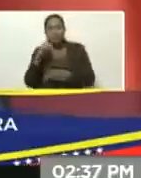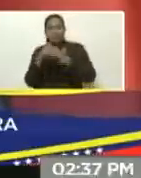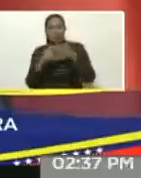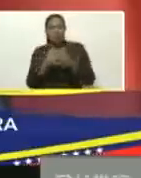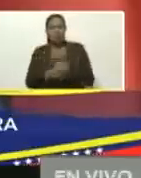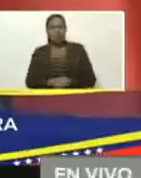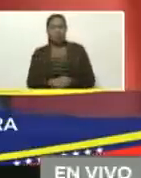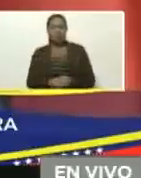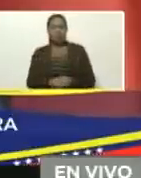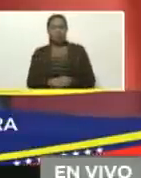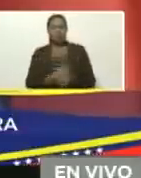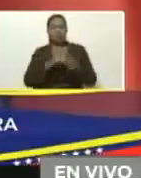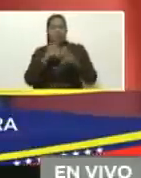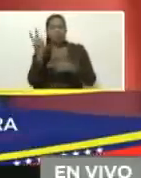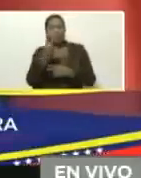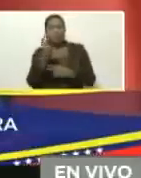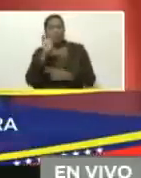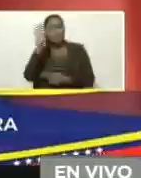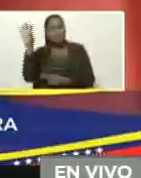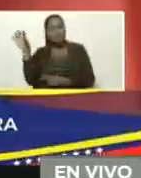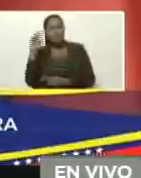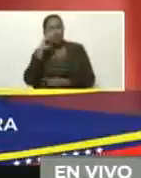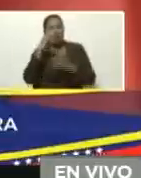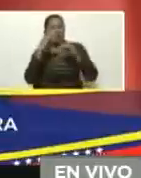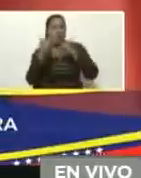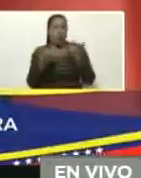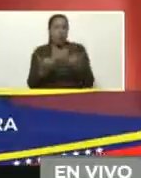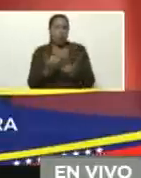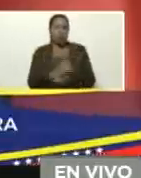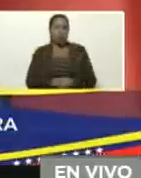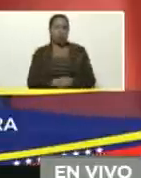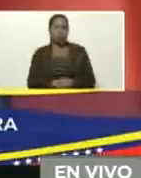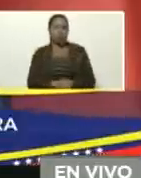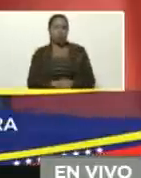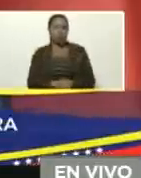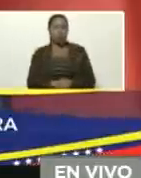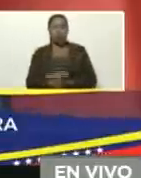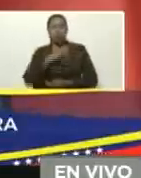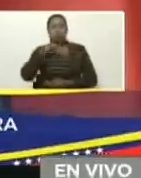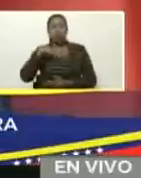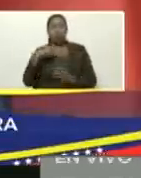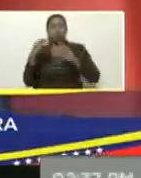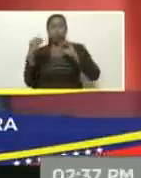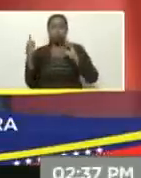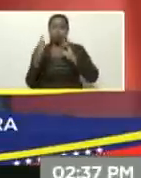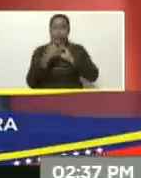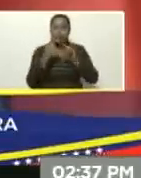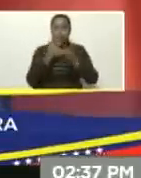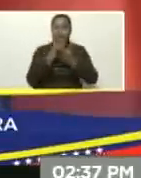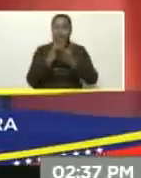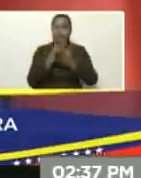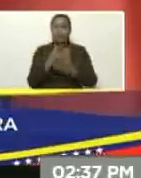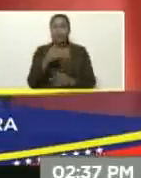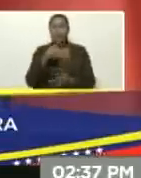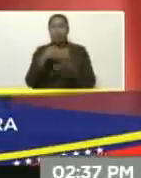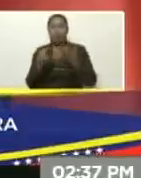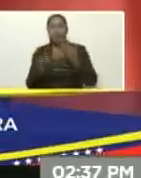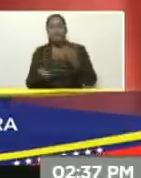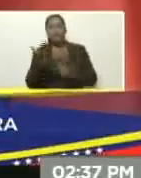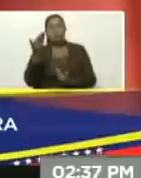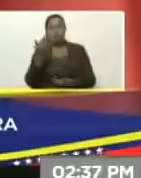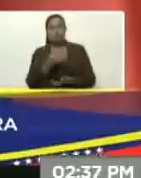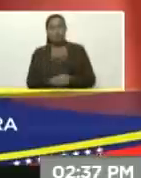las delegaciones de ambos países han hablado con nosotros. Hay una cosa importante